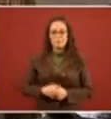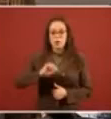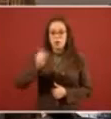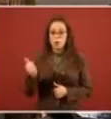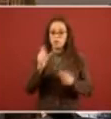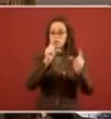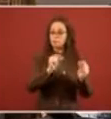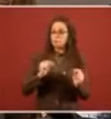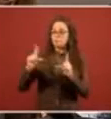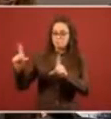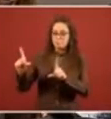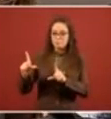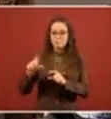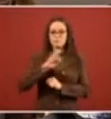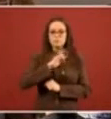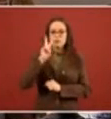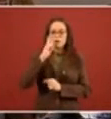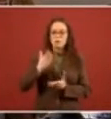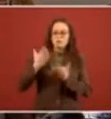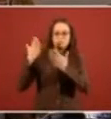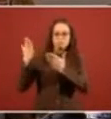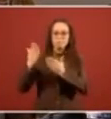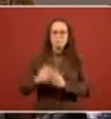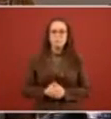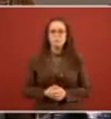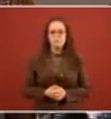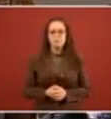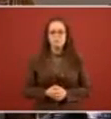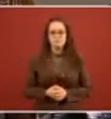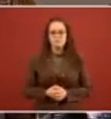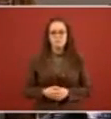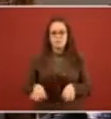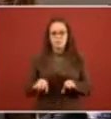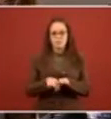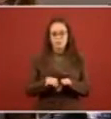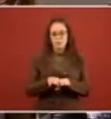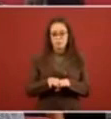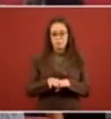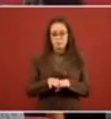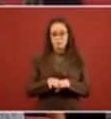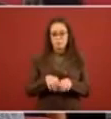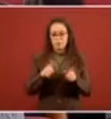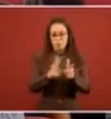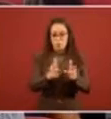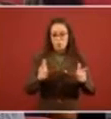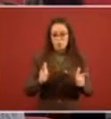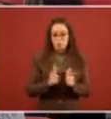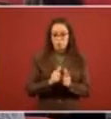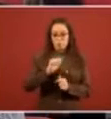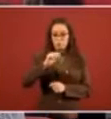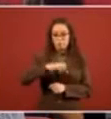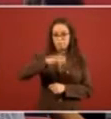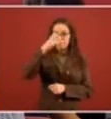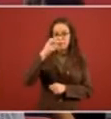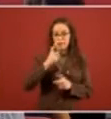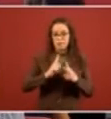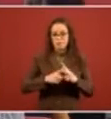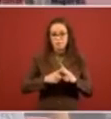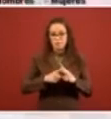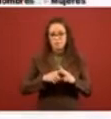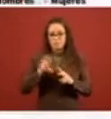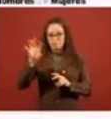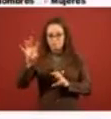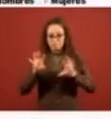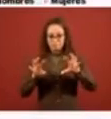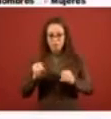favor, podemos ver precisamente la distribución por grupo de edad, y en este caso por